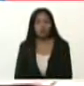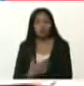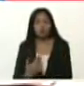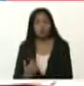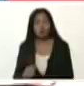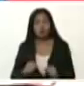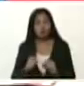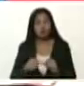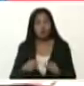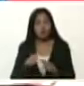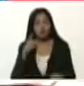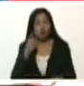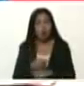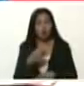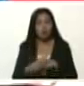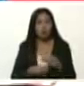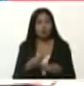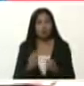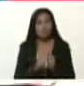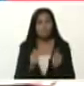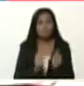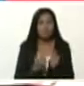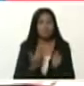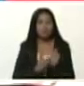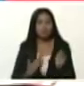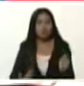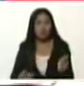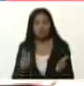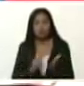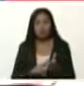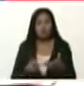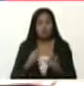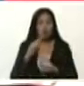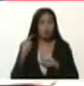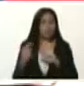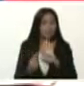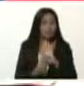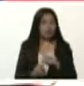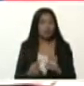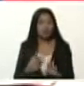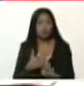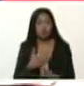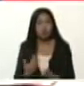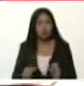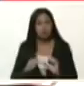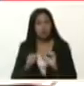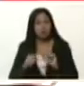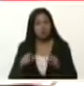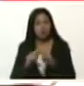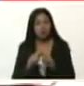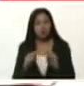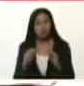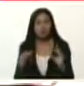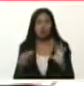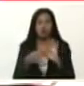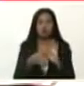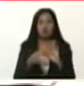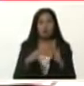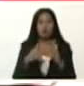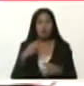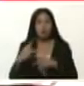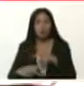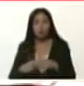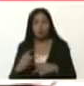orden que he dado, señora vicepresidenta, que se cumpla plenamente. Yo quiero seguir avanzando en la alianza